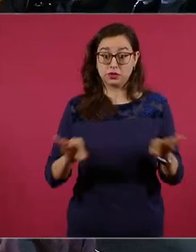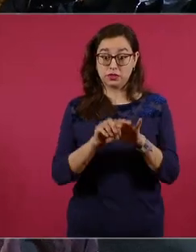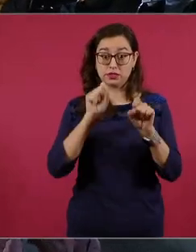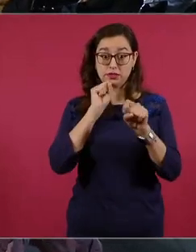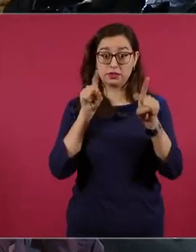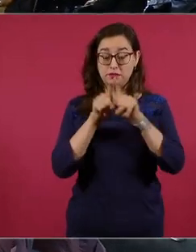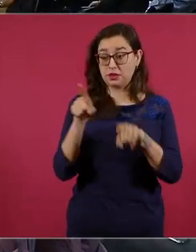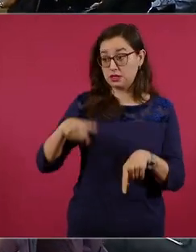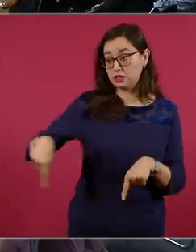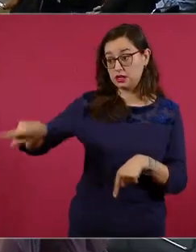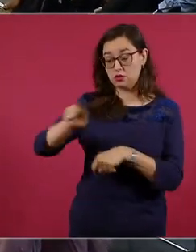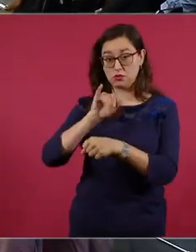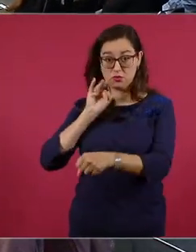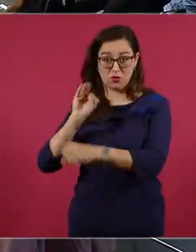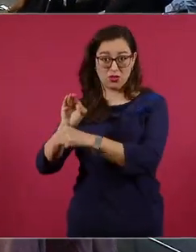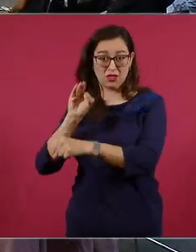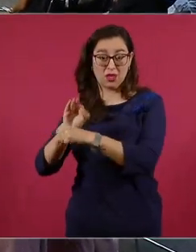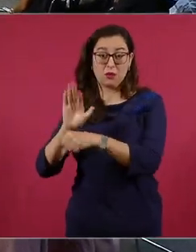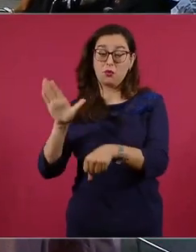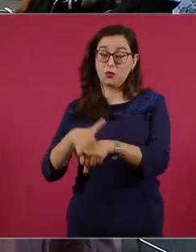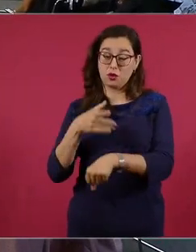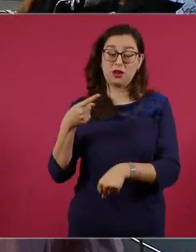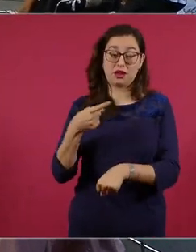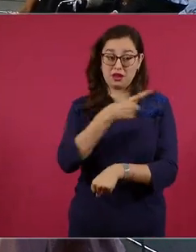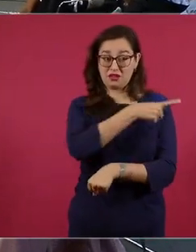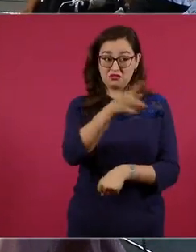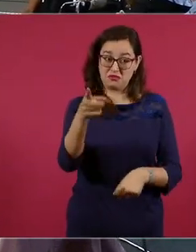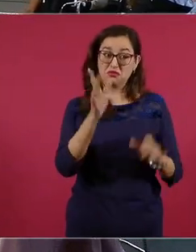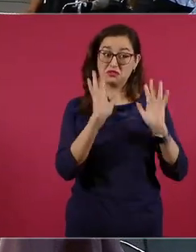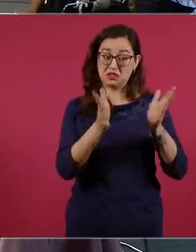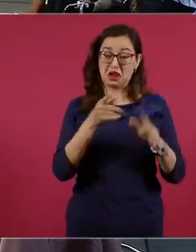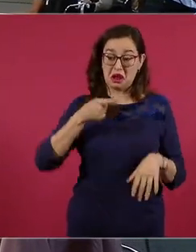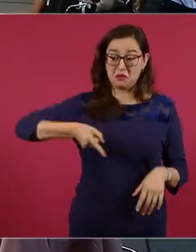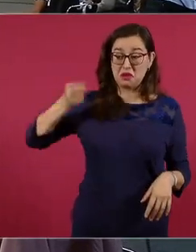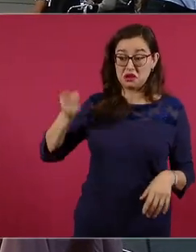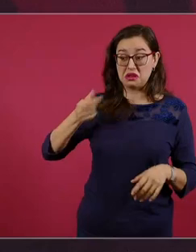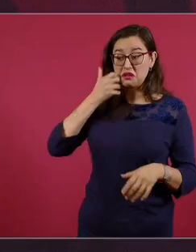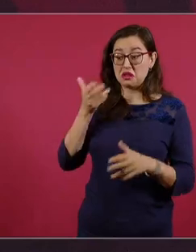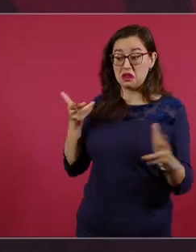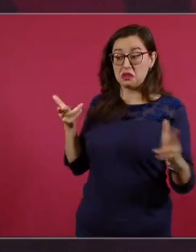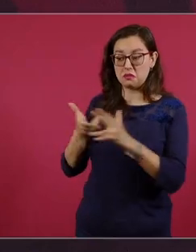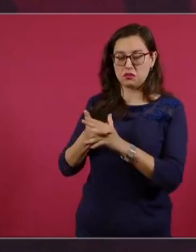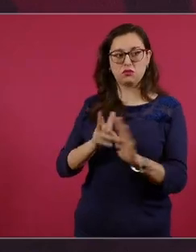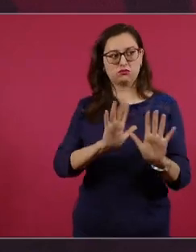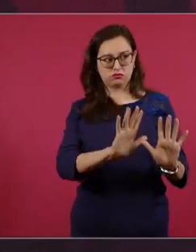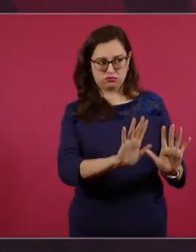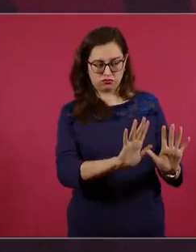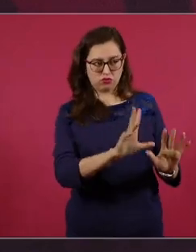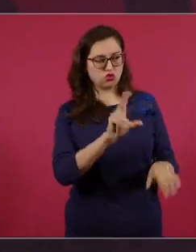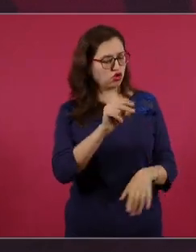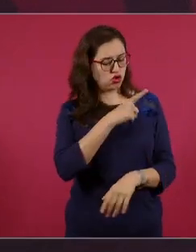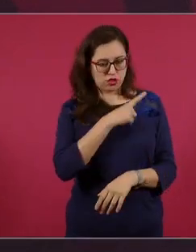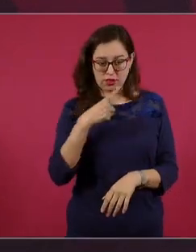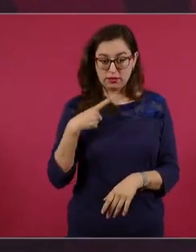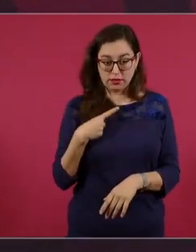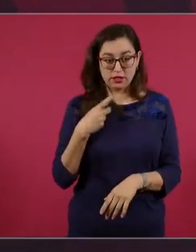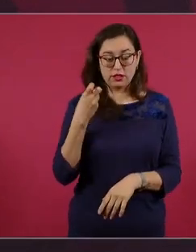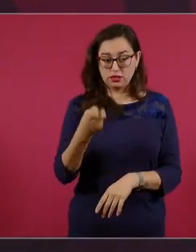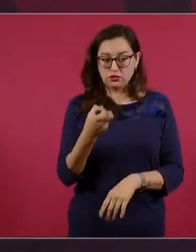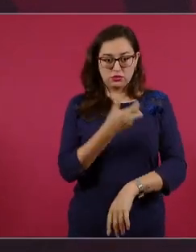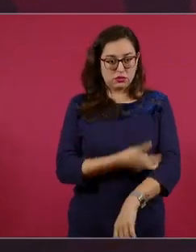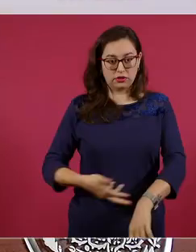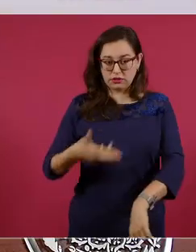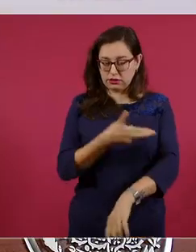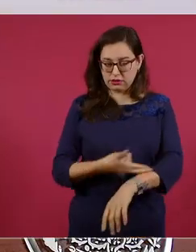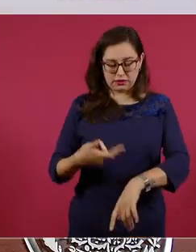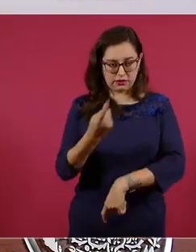está representándolos, porque ya ha recibido amenazas de muerte en ese sentido. Sí, eso no debe pasar, porque pues es un trámite que